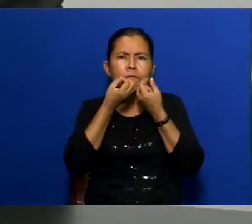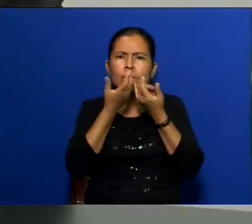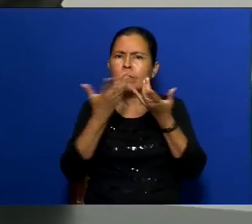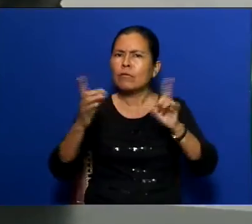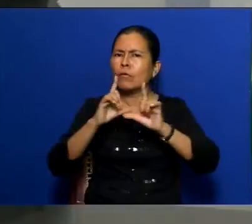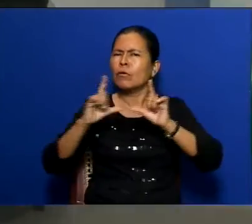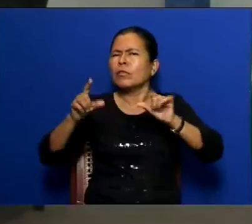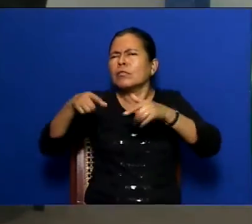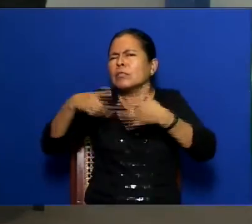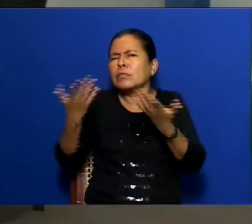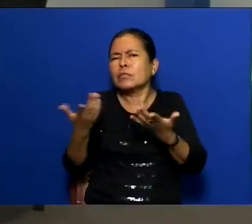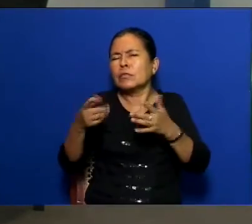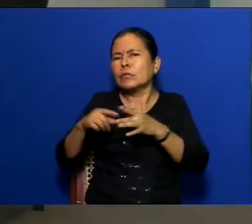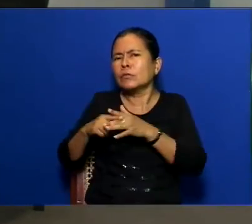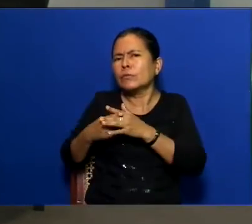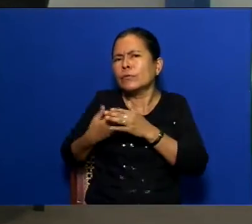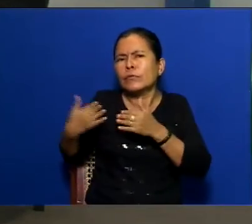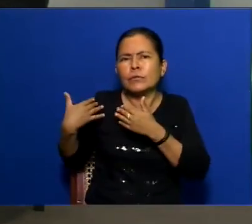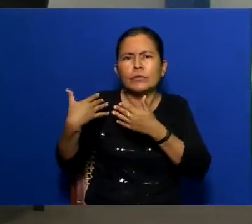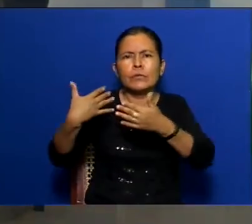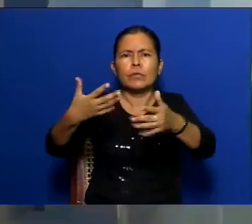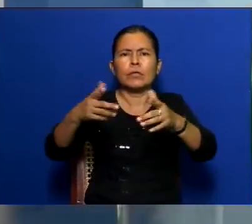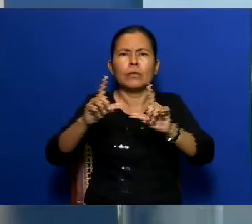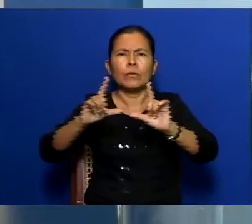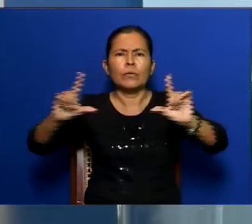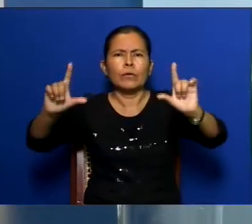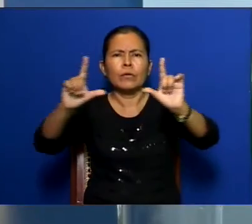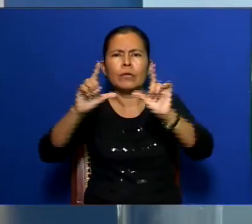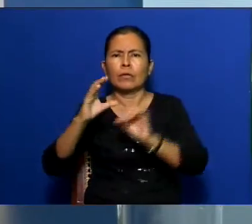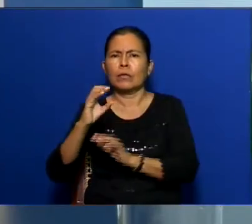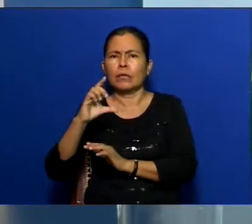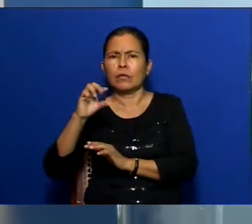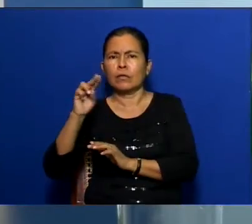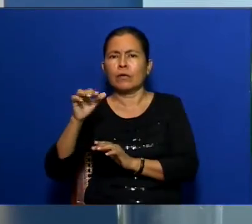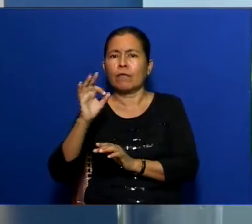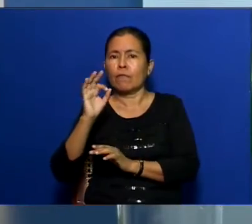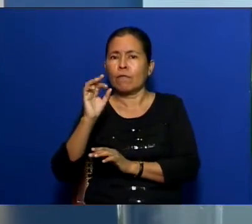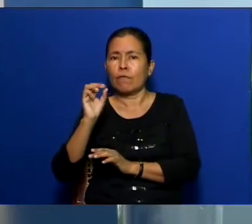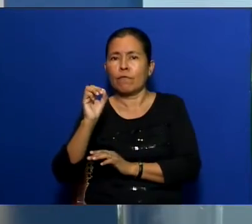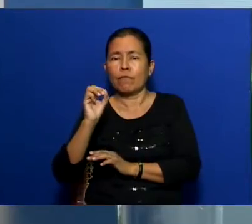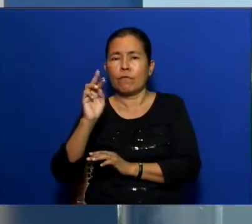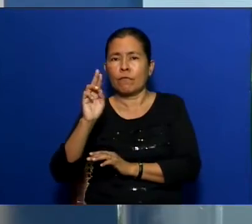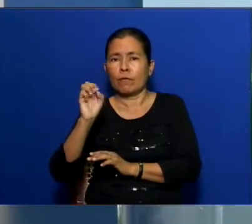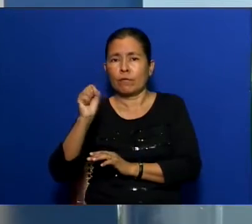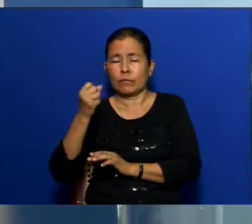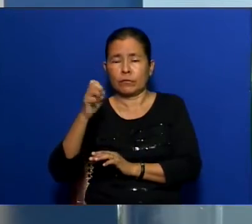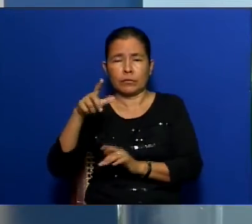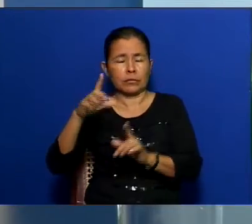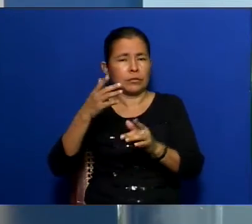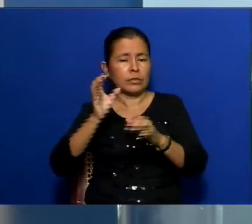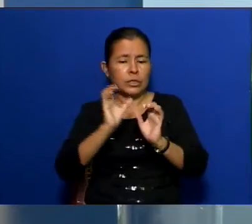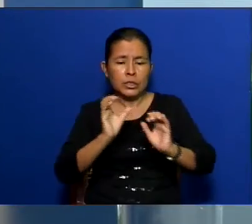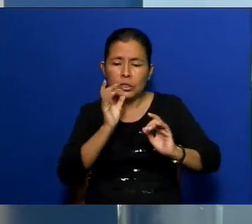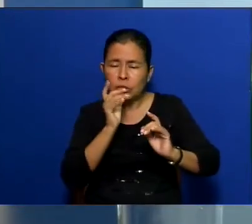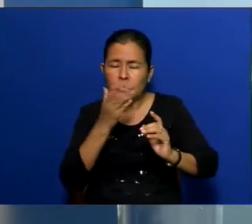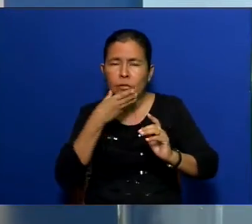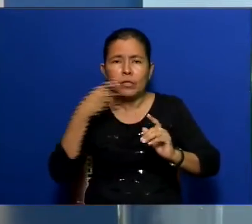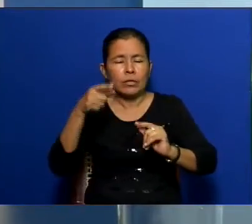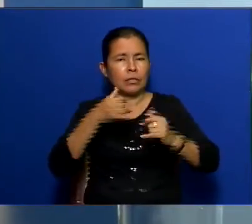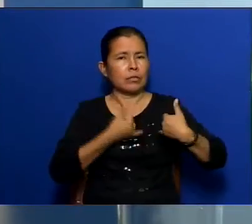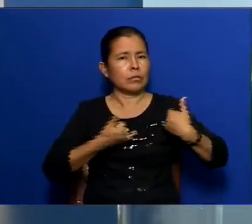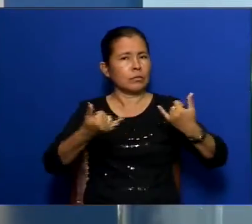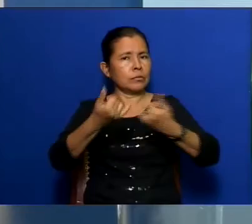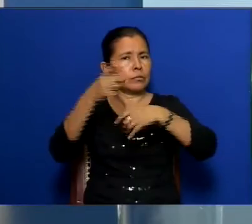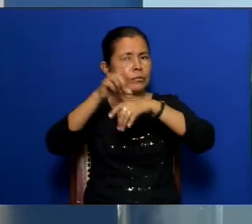el origen de esta clínica forense sobre la niñez y la adolescencia del Instituto de Medicina Legal. También a ustedes,